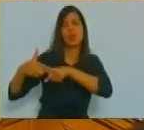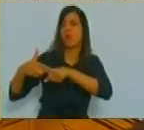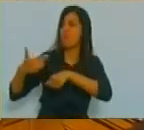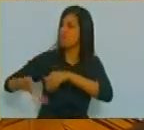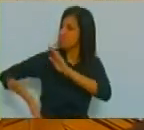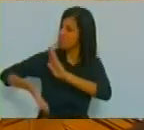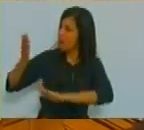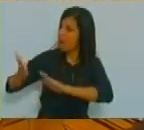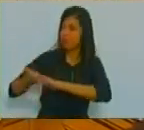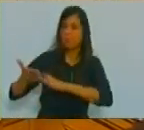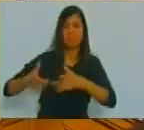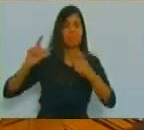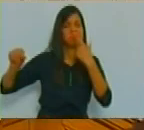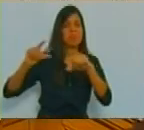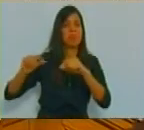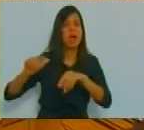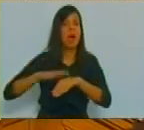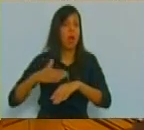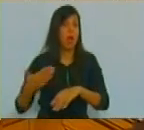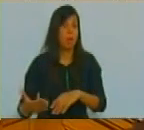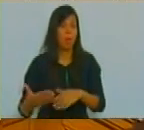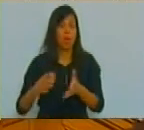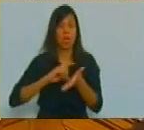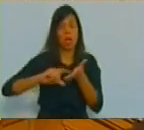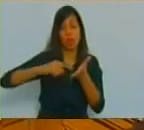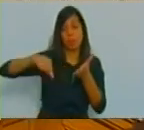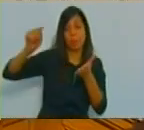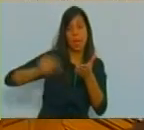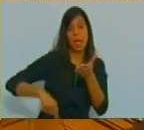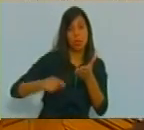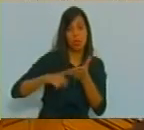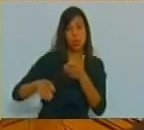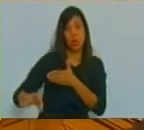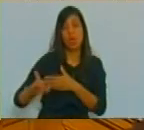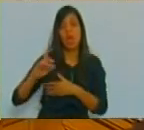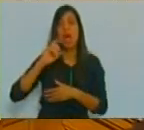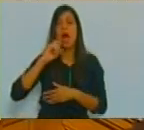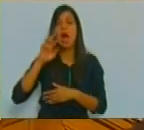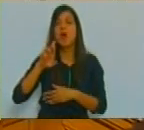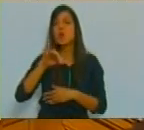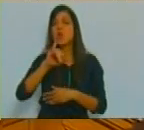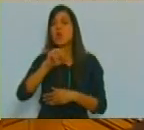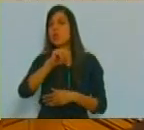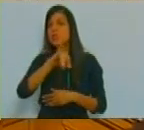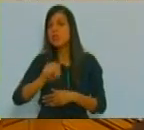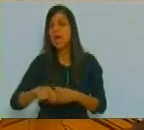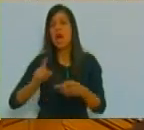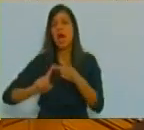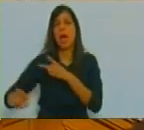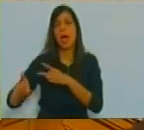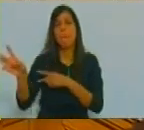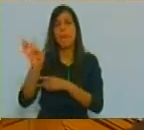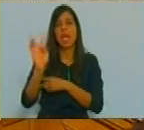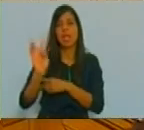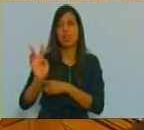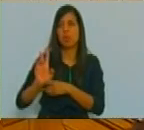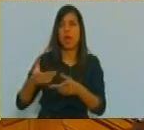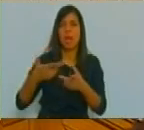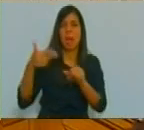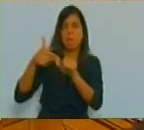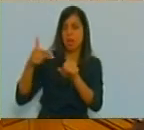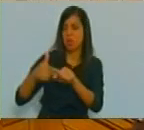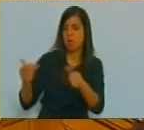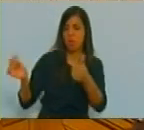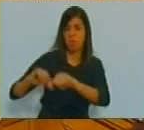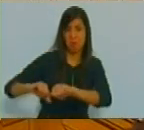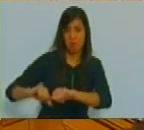petrocaribe porque cuando le quitaron la chequera petrolera a rusia a irán ya venezuela no iban a poder sostener los